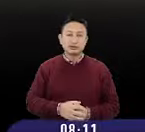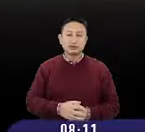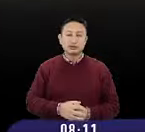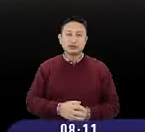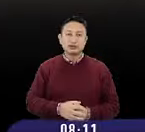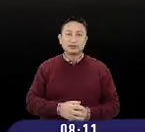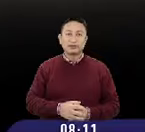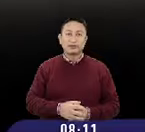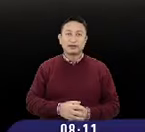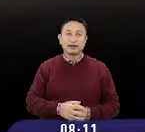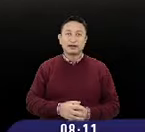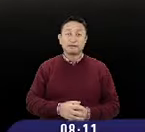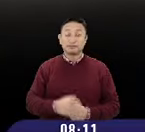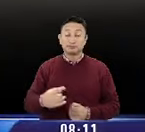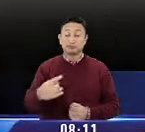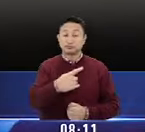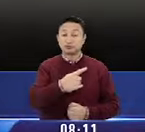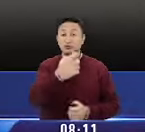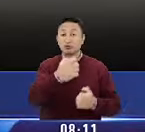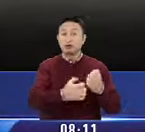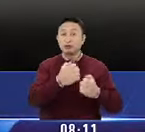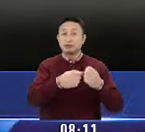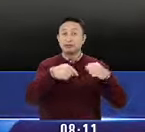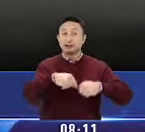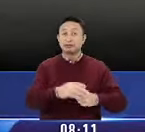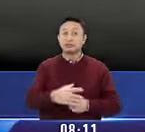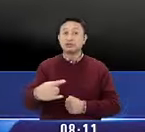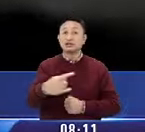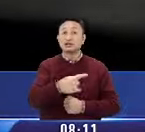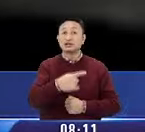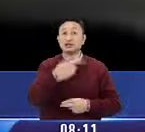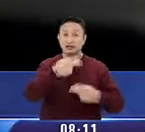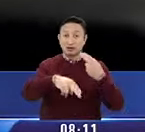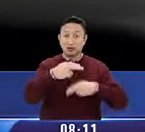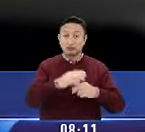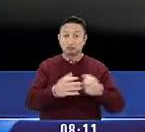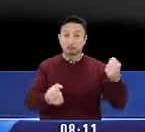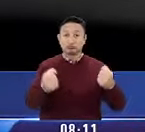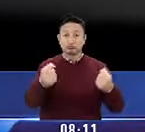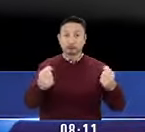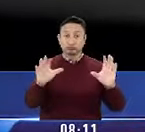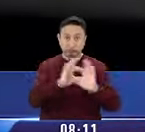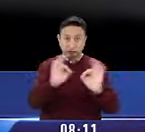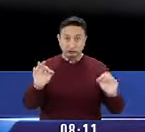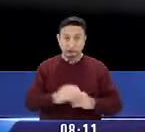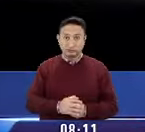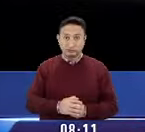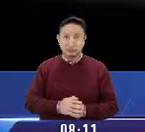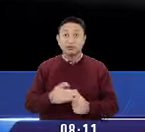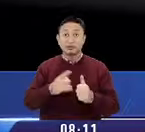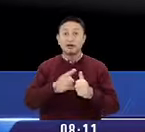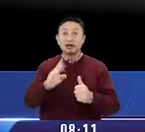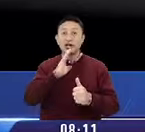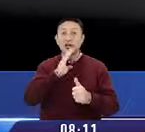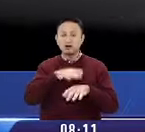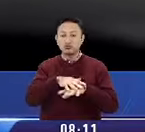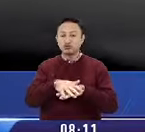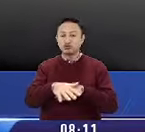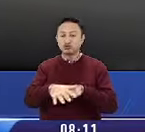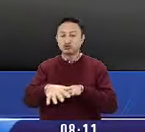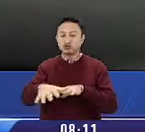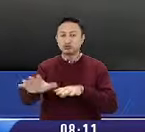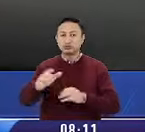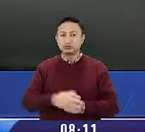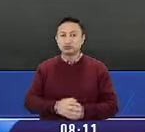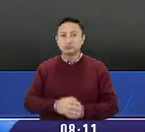Libre. Entre los aspectos desfavorables que representan las lavadoras de autos se expuso el desperdicio de agua como factor principal y a eso se sumó